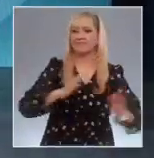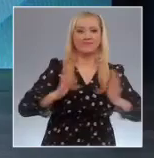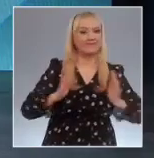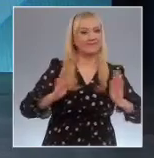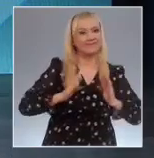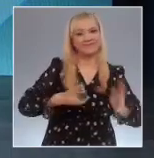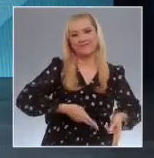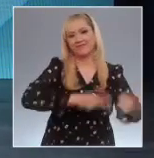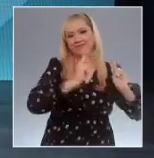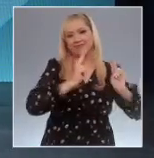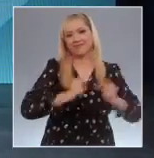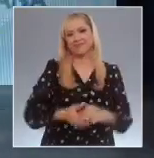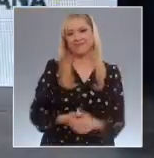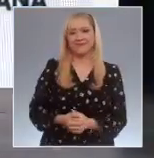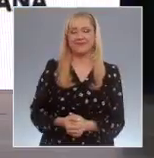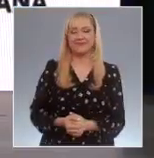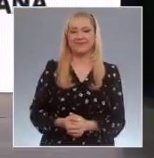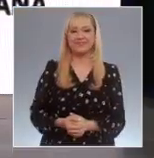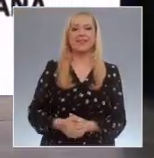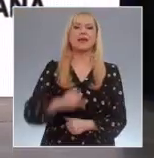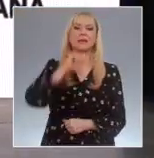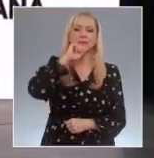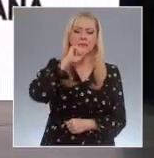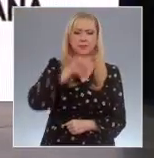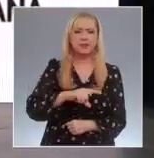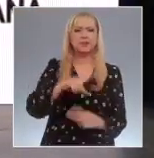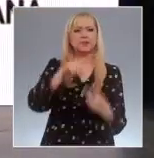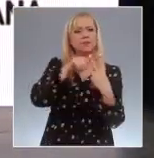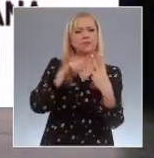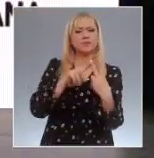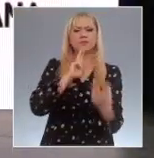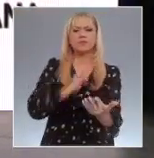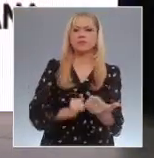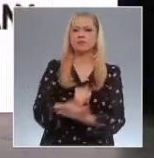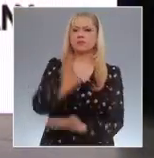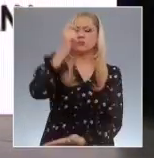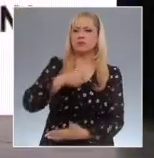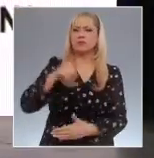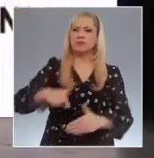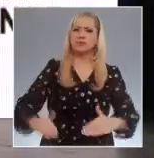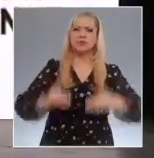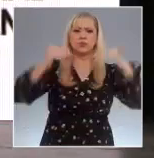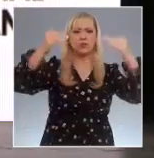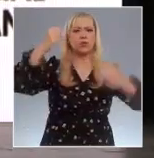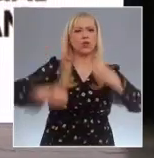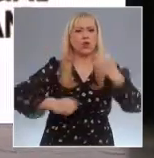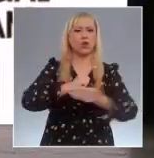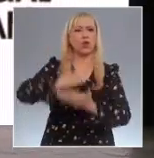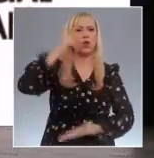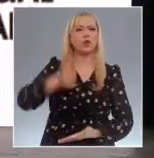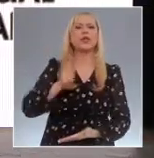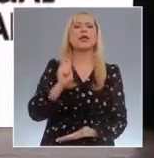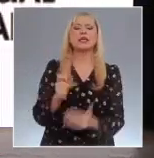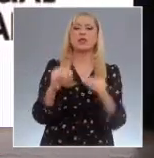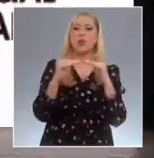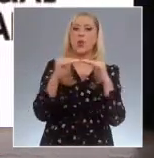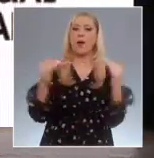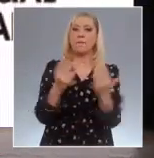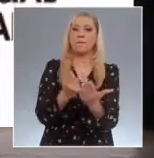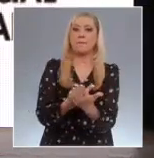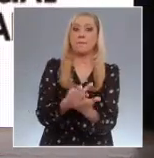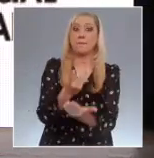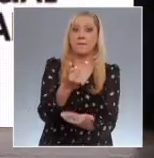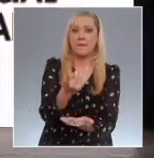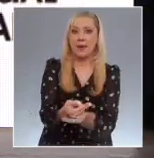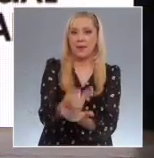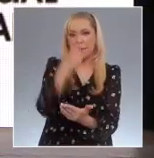Y en este espacio se reconocieron dos sentencias de la Suprema Corte con el Premio a la Igualdad. Se trata de dos resoluciones emblemáticas del máximo tribunal